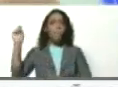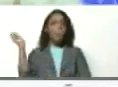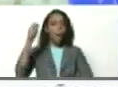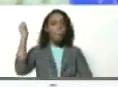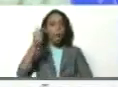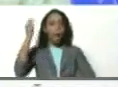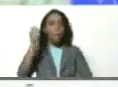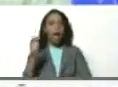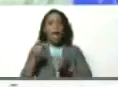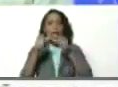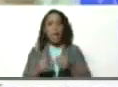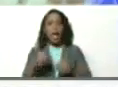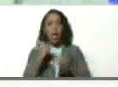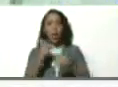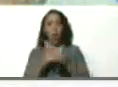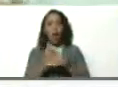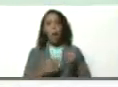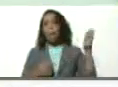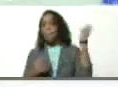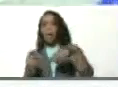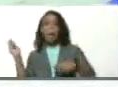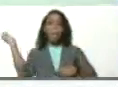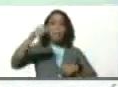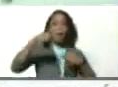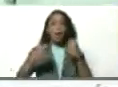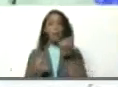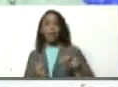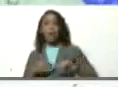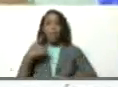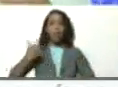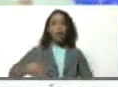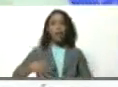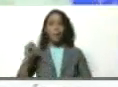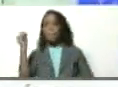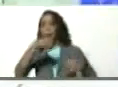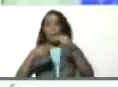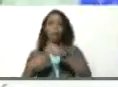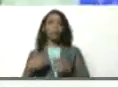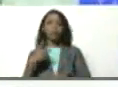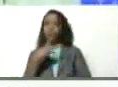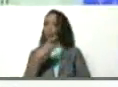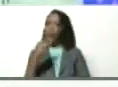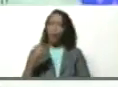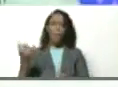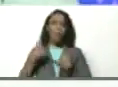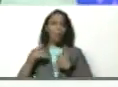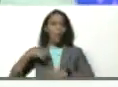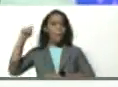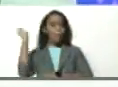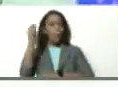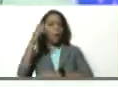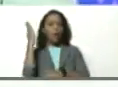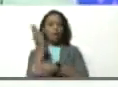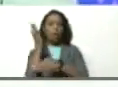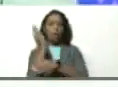para que quede parejo de derecha a izquierda no se trata de autoflagelarnos compatriota